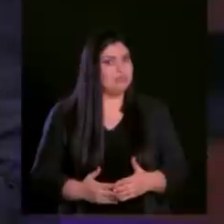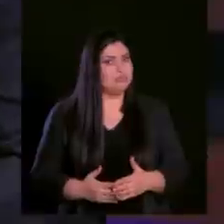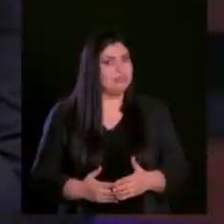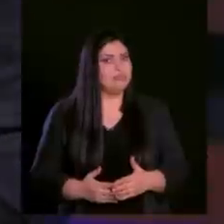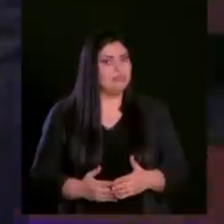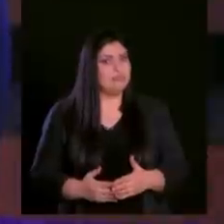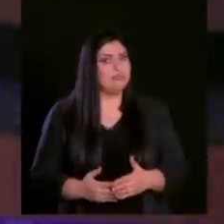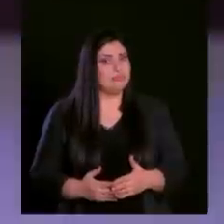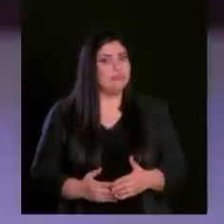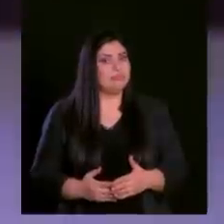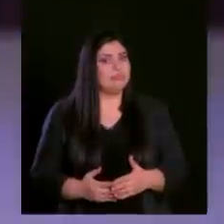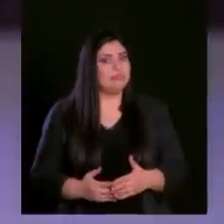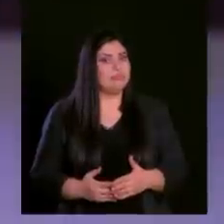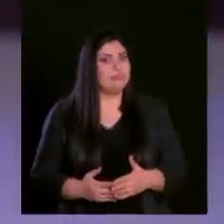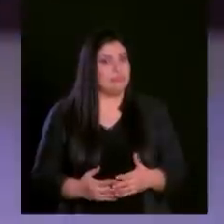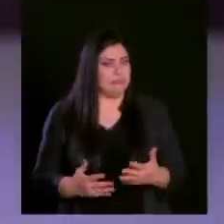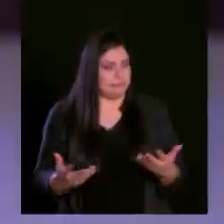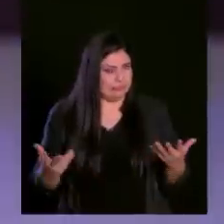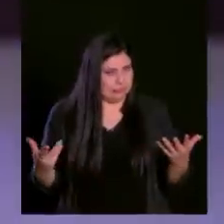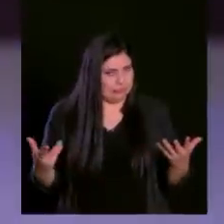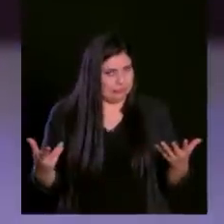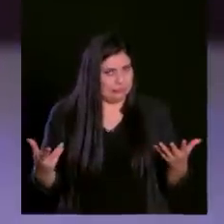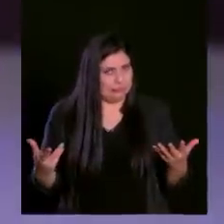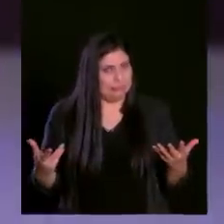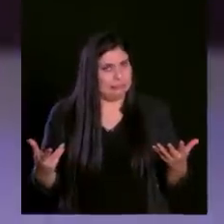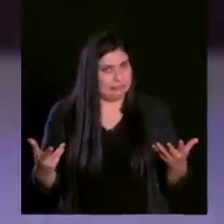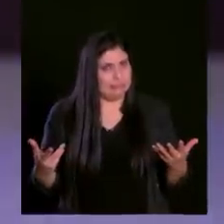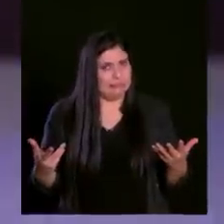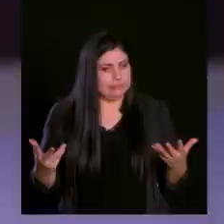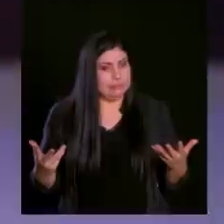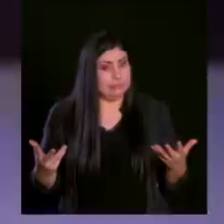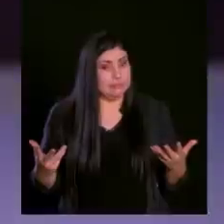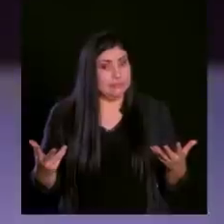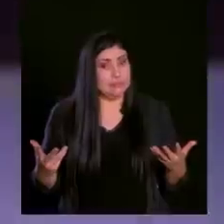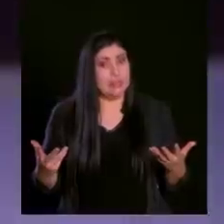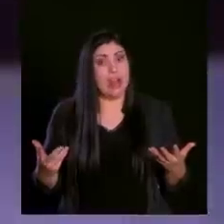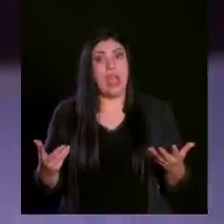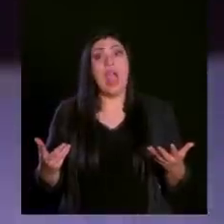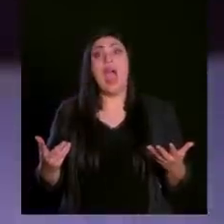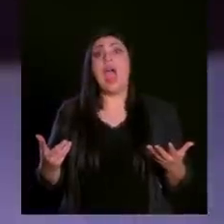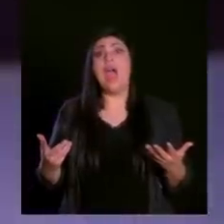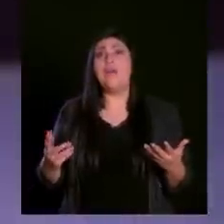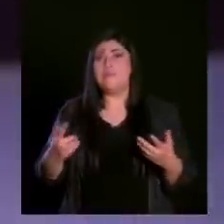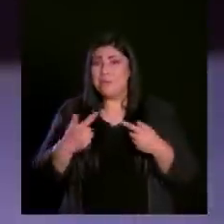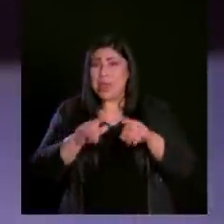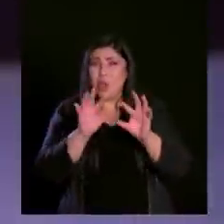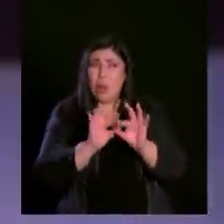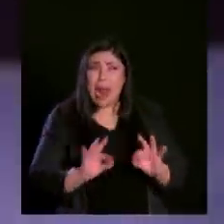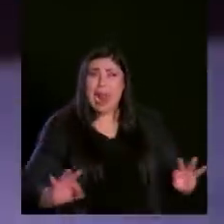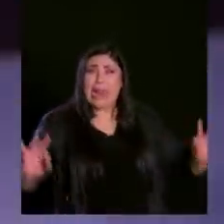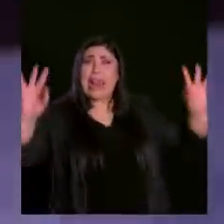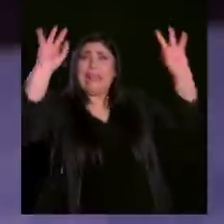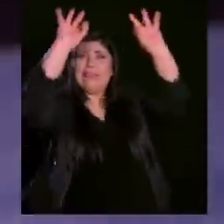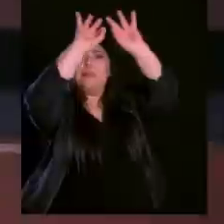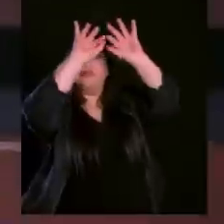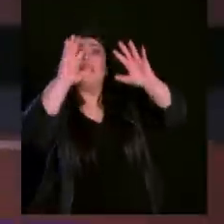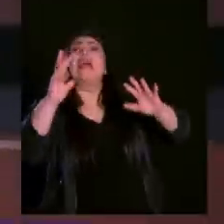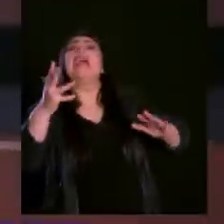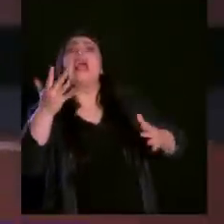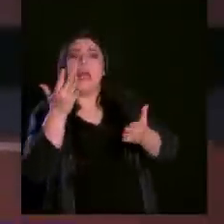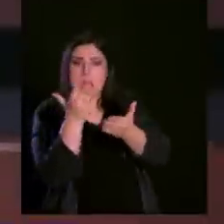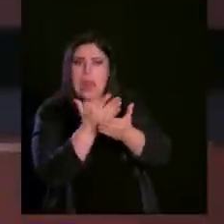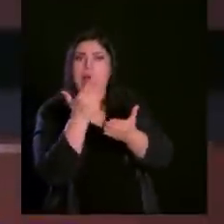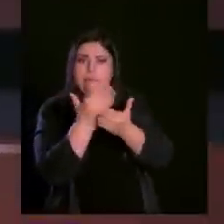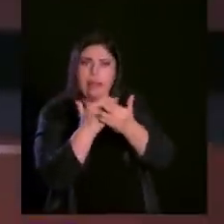si todo surge de allí pero dependemos más de esto que de aquello porque esto entretiene